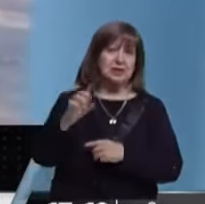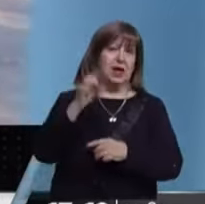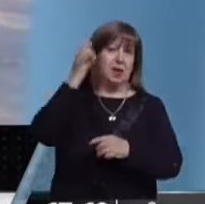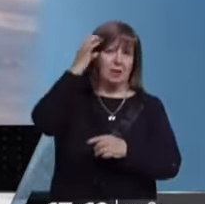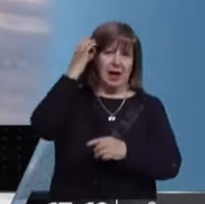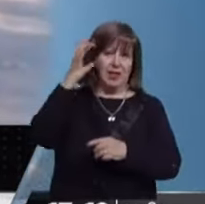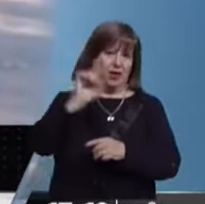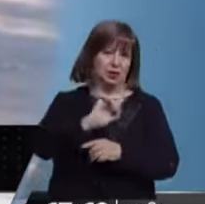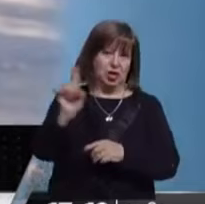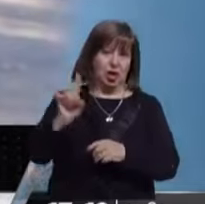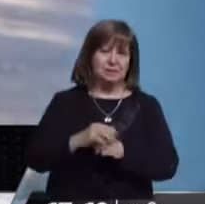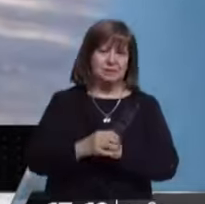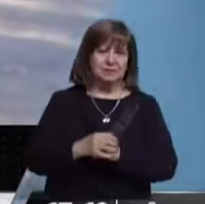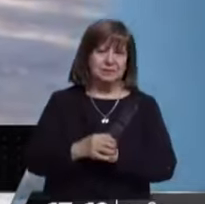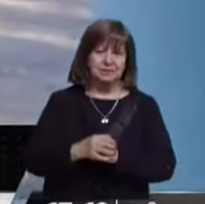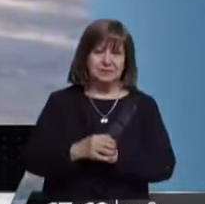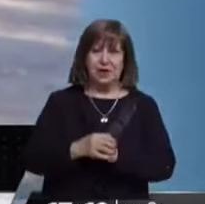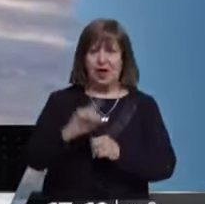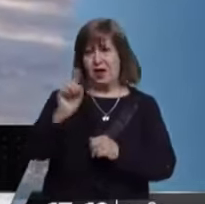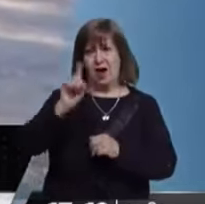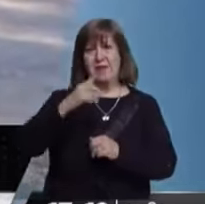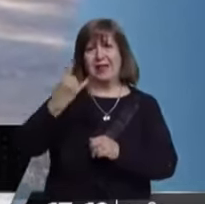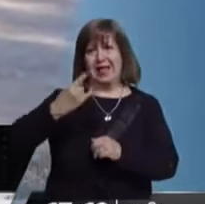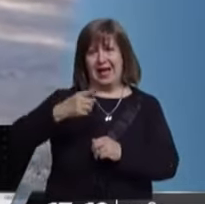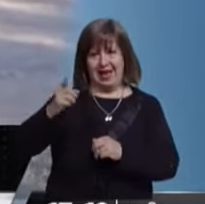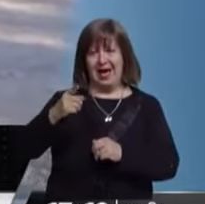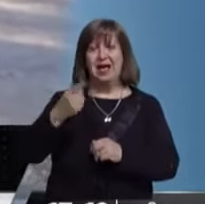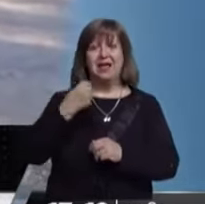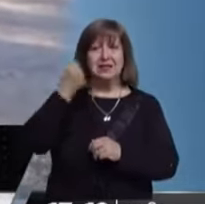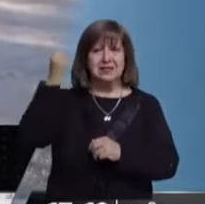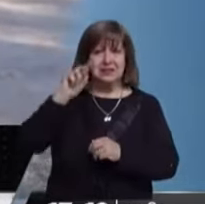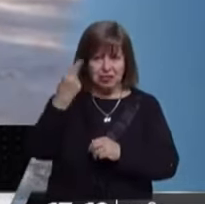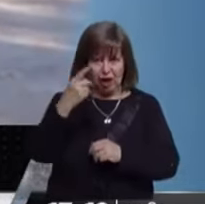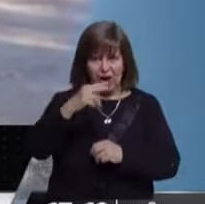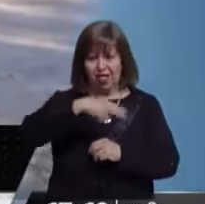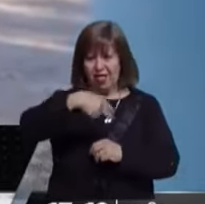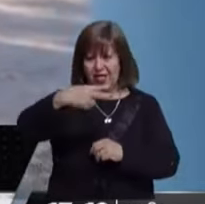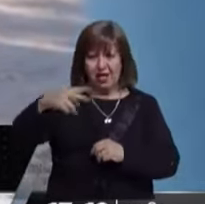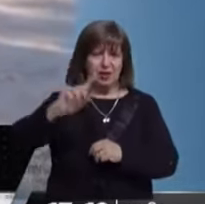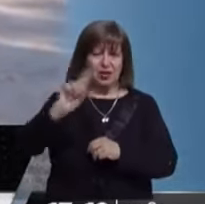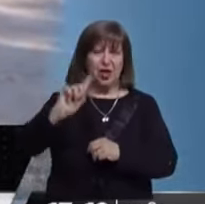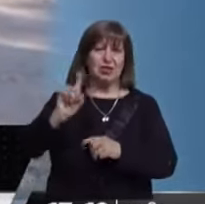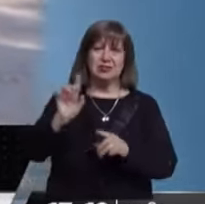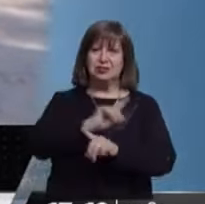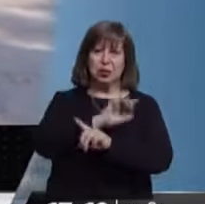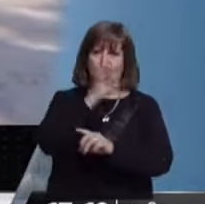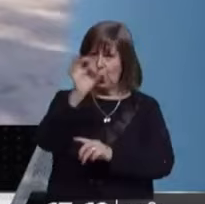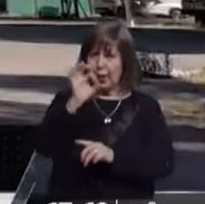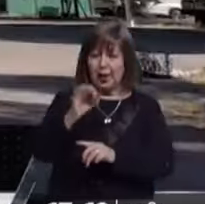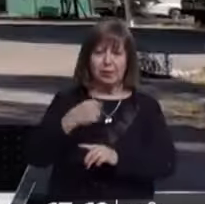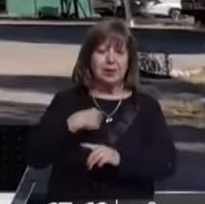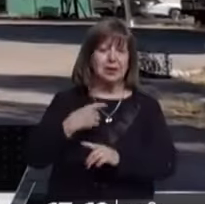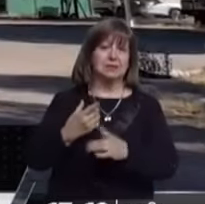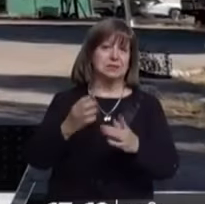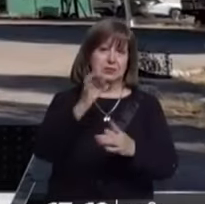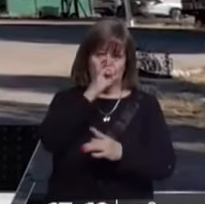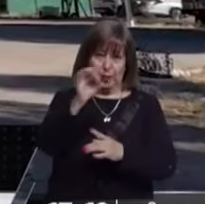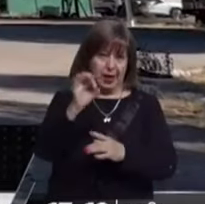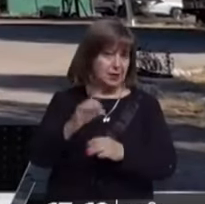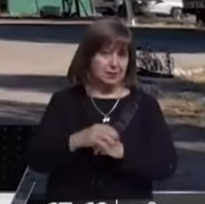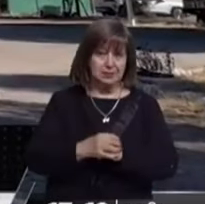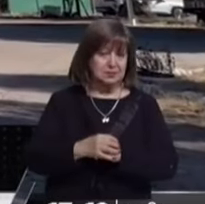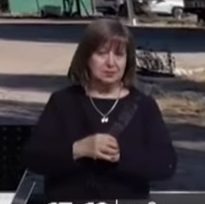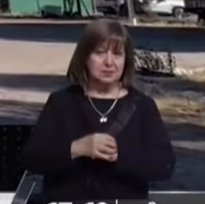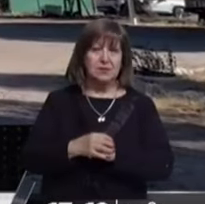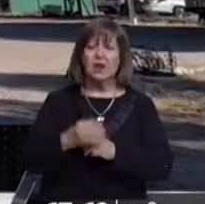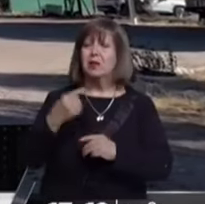Perdónenme la expresión, que se lo vayan a contar a Magoya ese. Pero don Osvaldo no se quiso suicidar nunca. ¿La relación